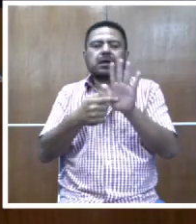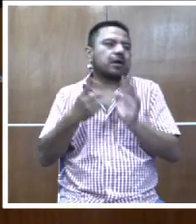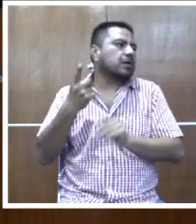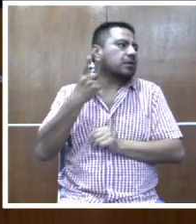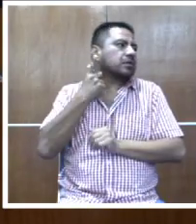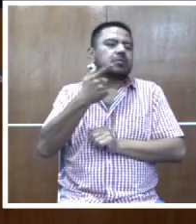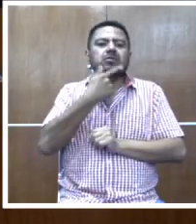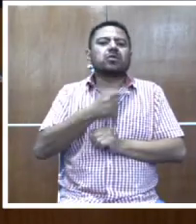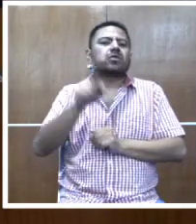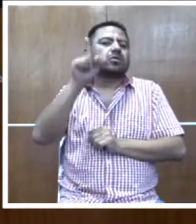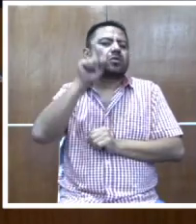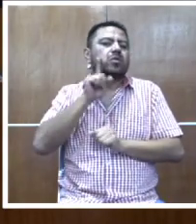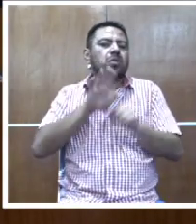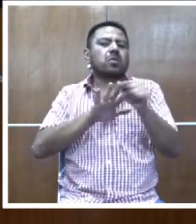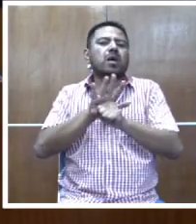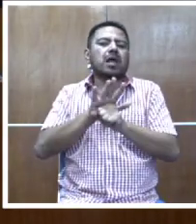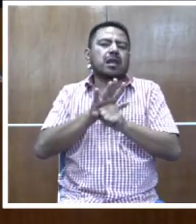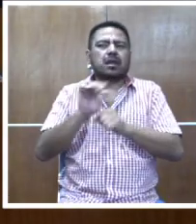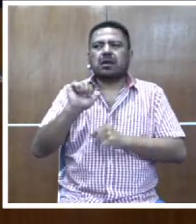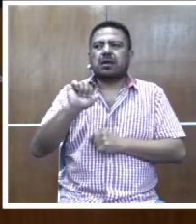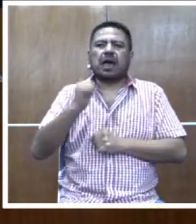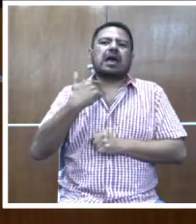diputados y diputados de la entonces